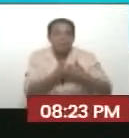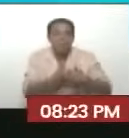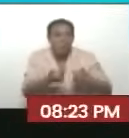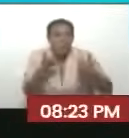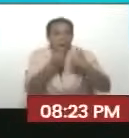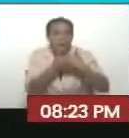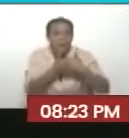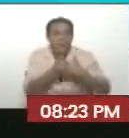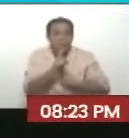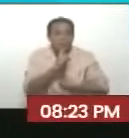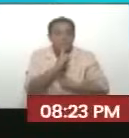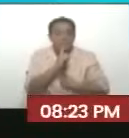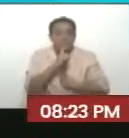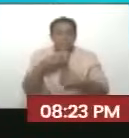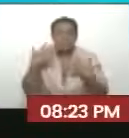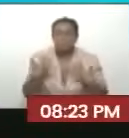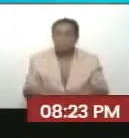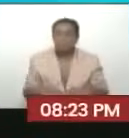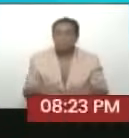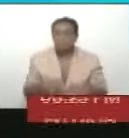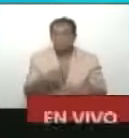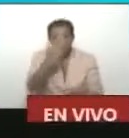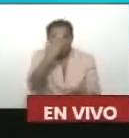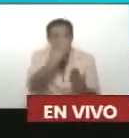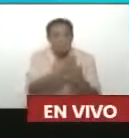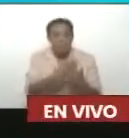nuestra época, de la que nos toca a nosotros.